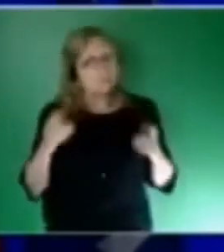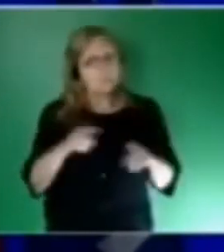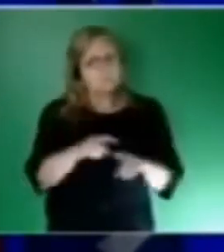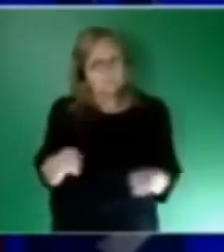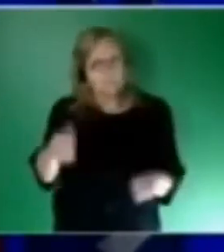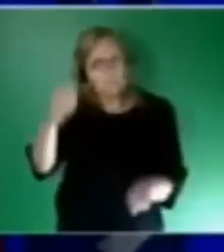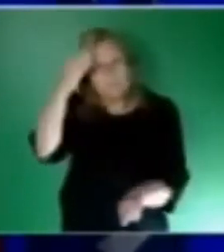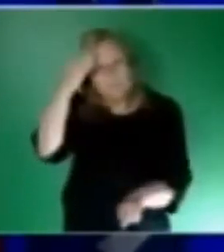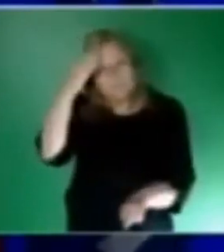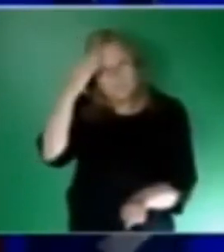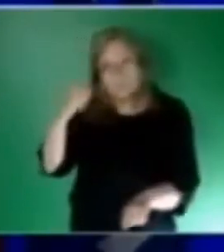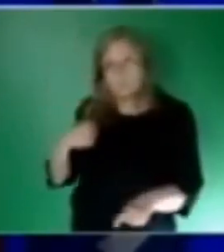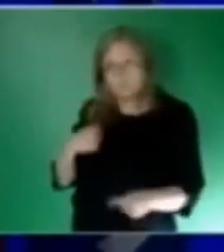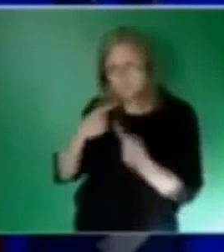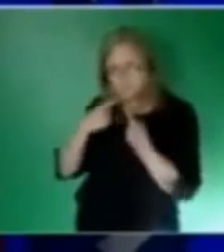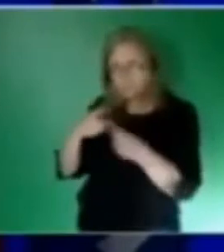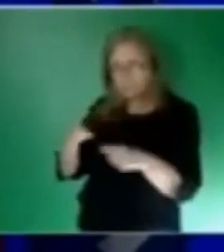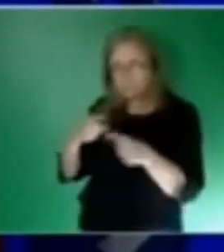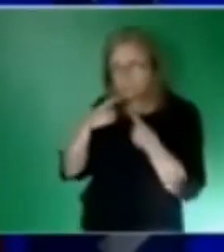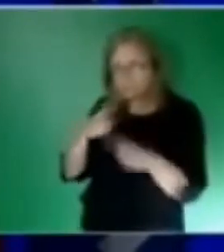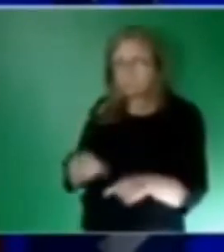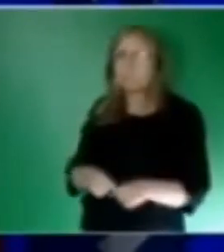y la crisis del agua